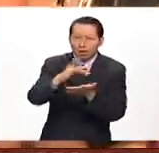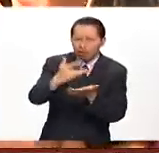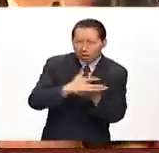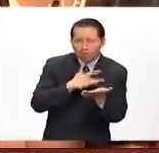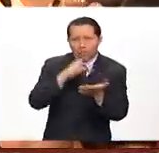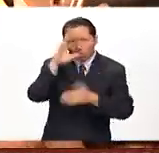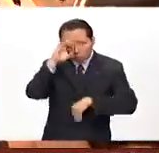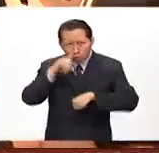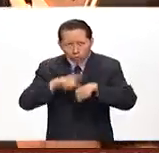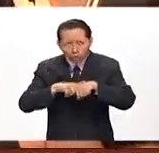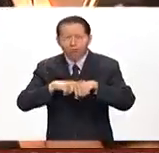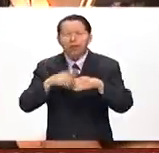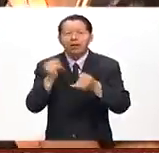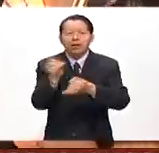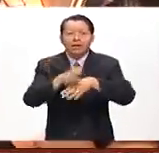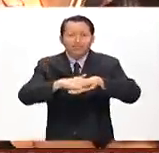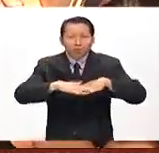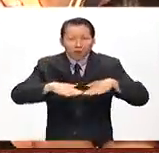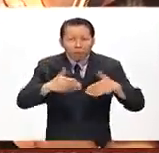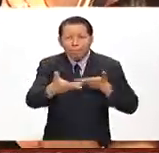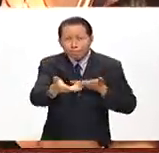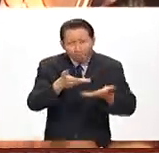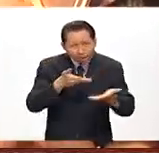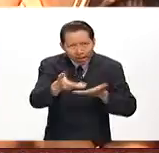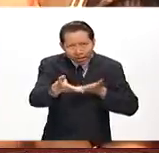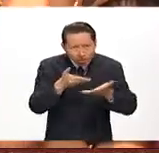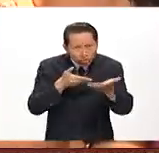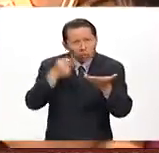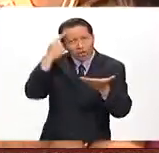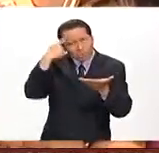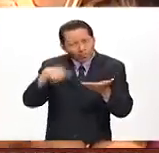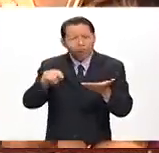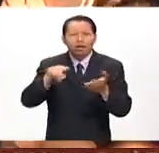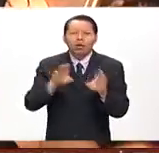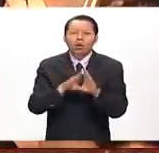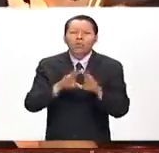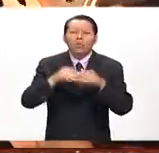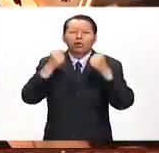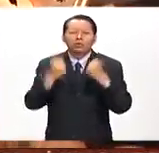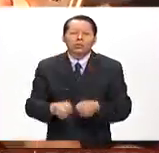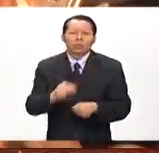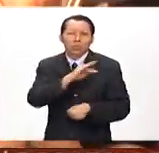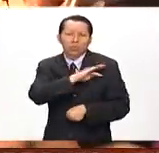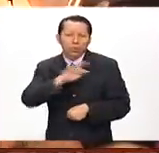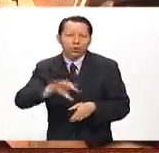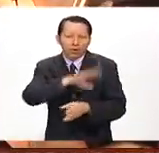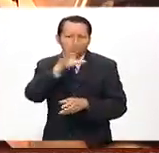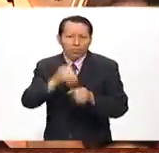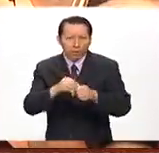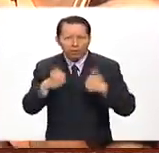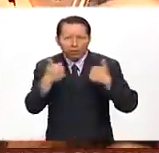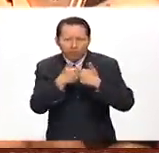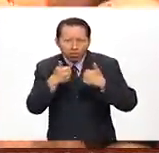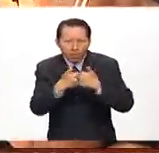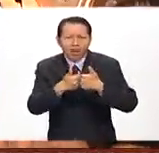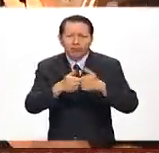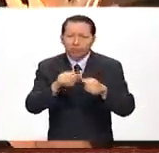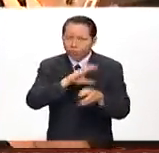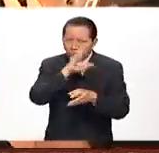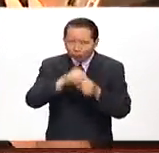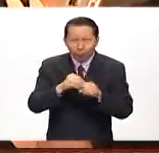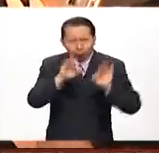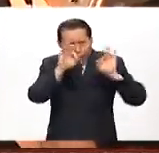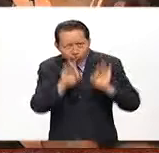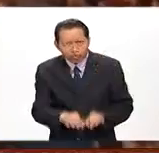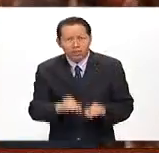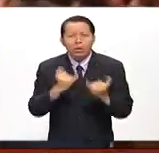de intercambio de información para la seguridad, de cuidar y ampliar la infraestructura en nuestras fronteras para hacer un comercio